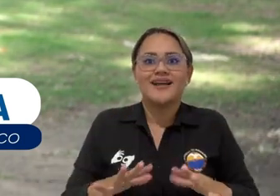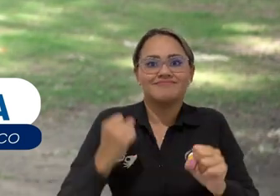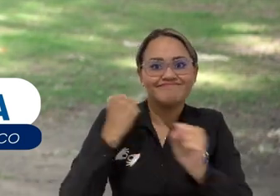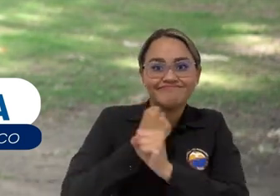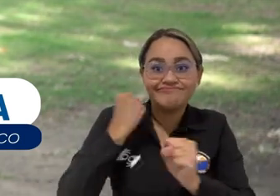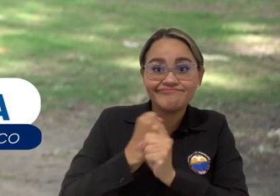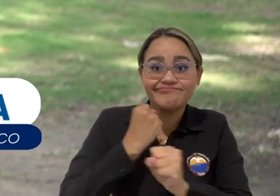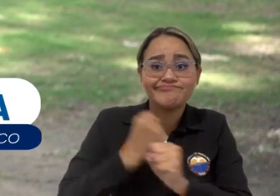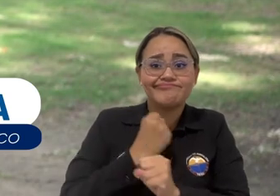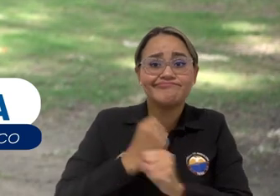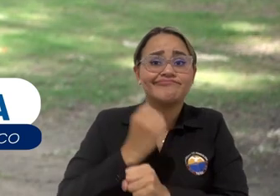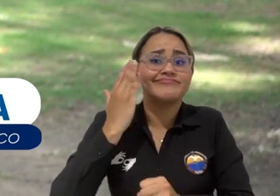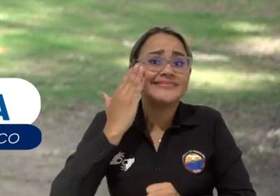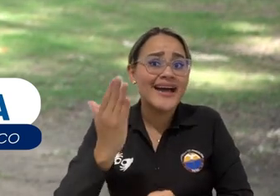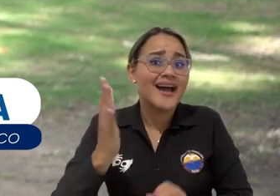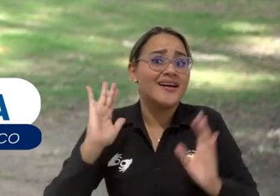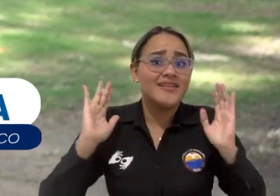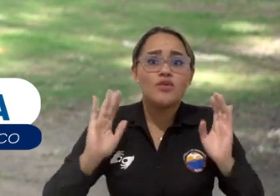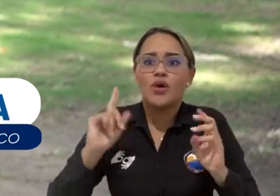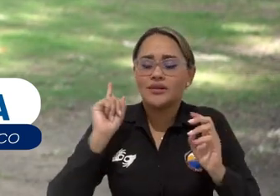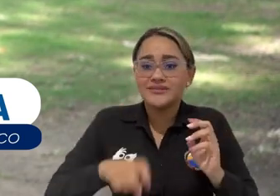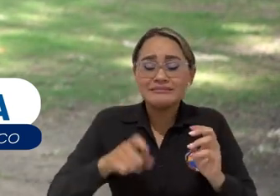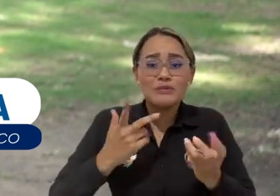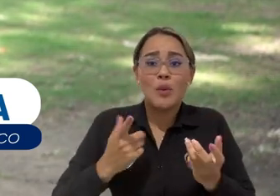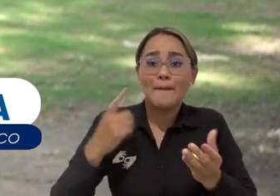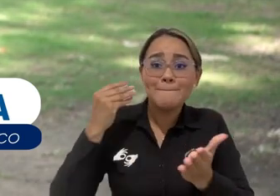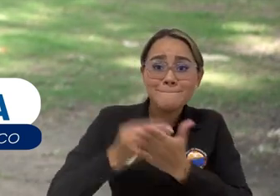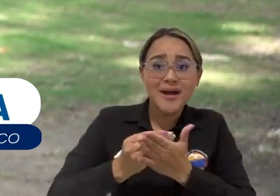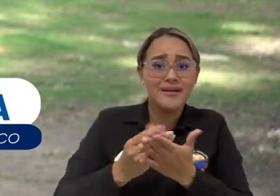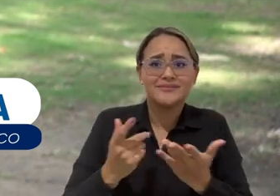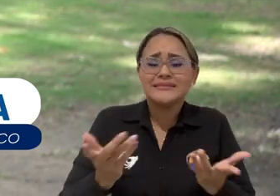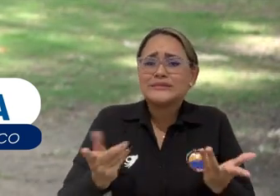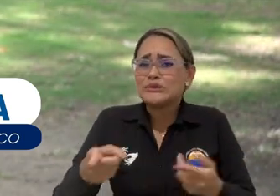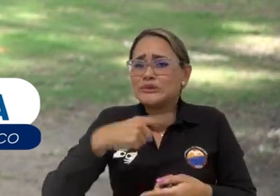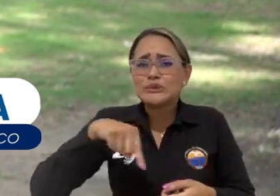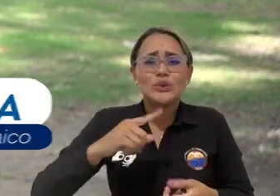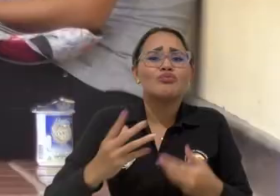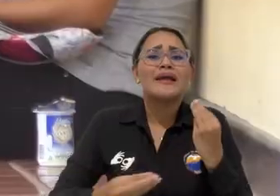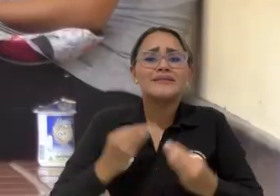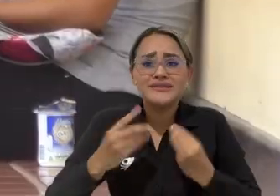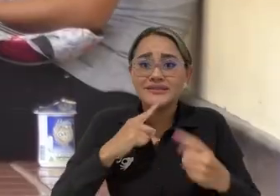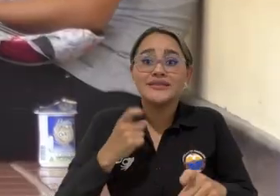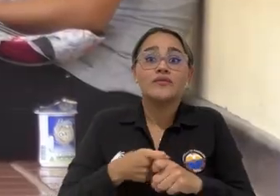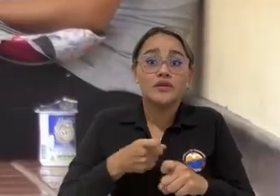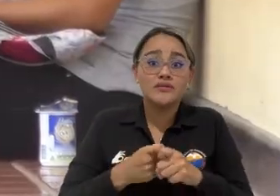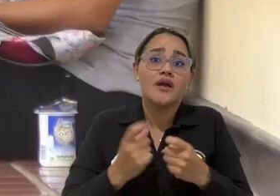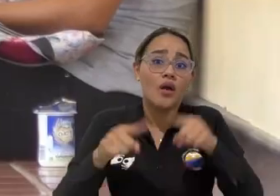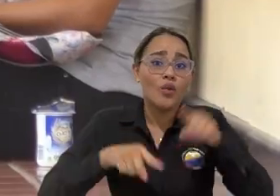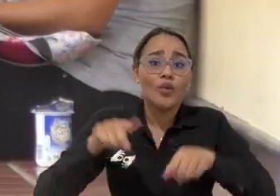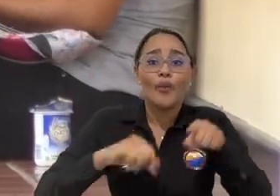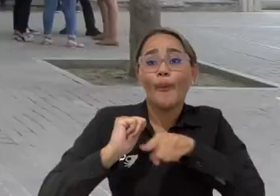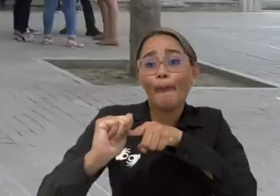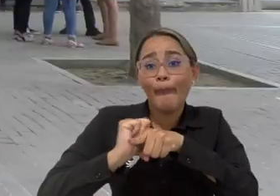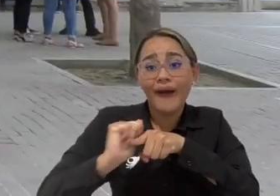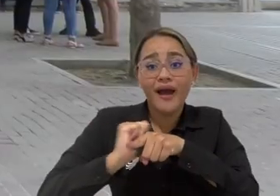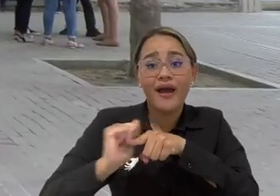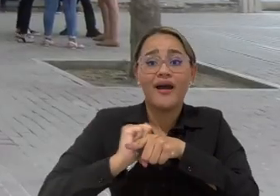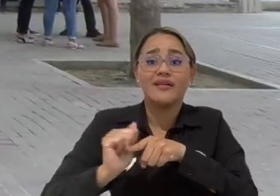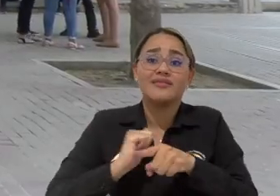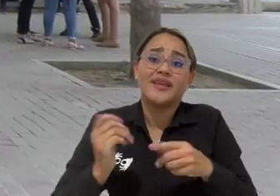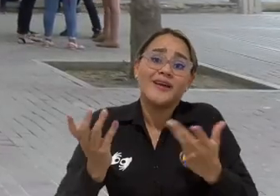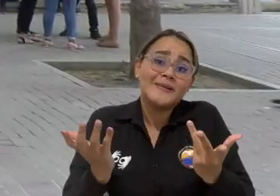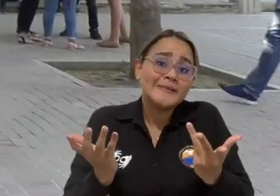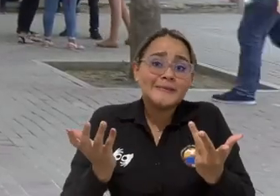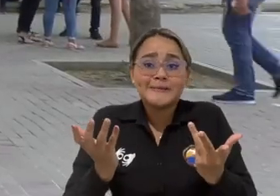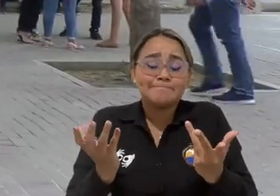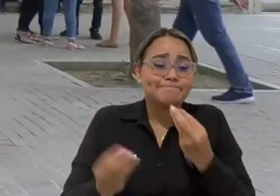laboral y que en muchas ocasiones pues no tenemos nuestras prácticas académicas, no tenemos nuestra opción de grado y pues que a veces